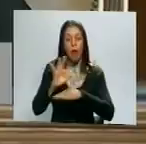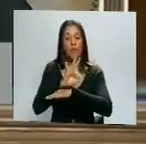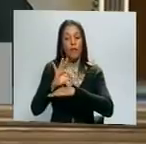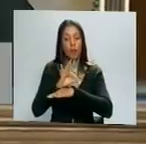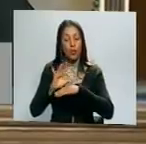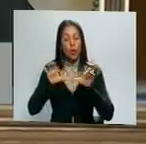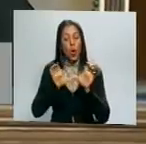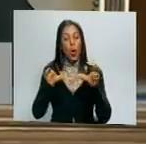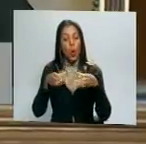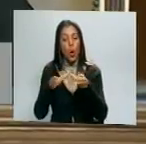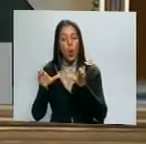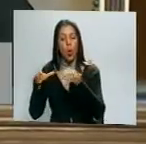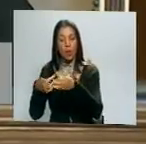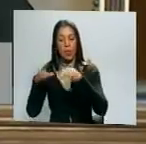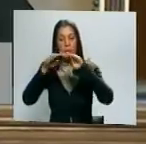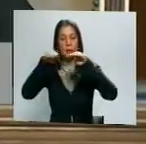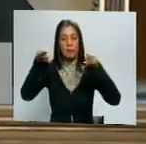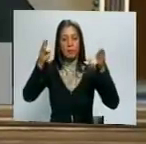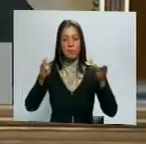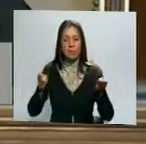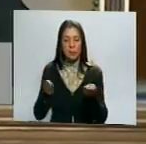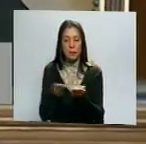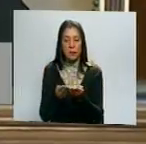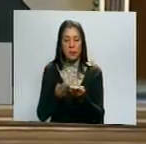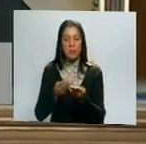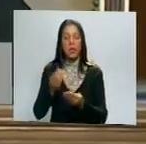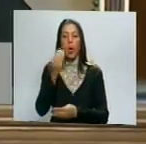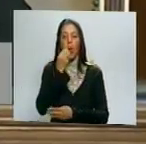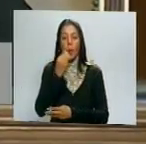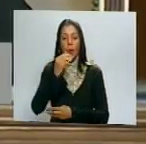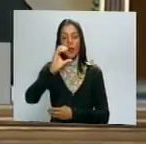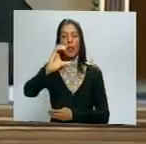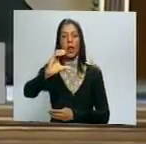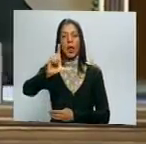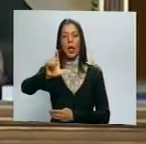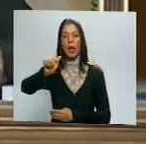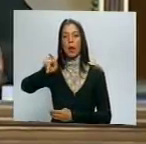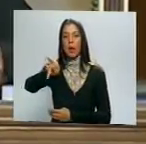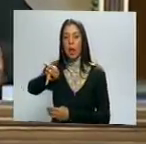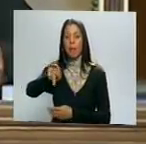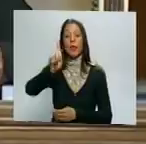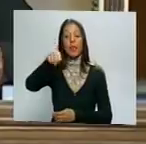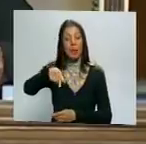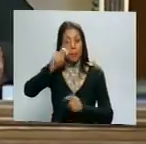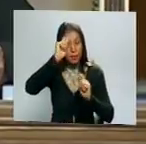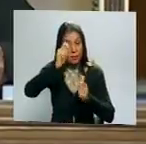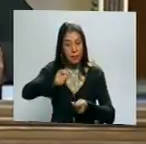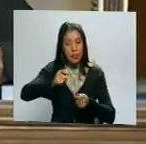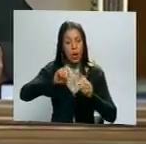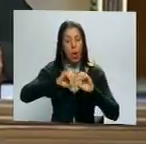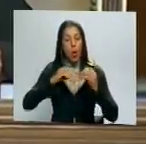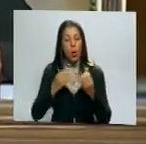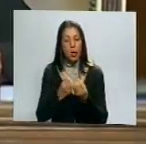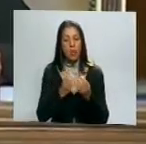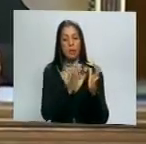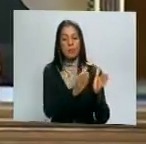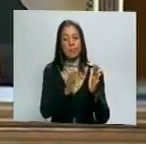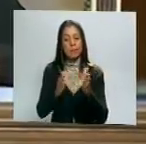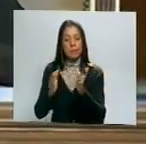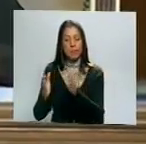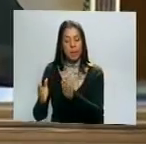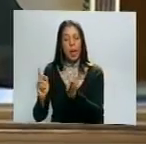Local de Abastecimiento y Producción, CLAP, así como el reconocimiento de la organización de las instancias de agregación